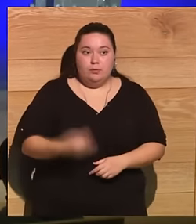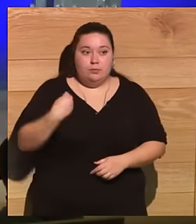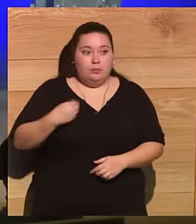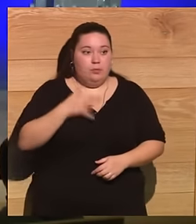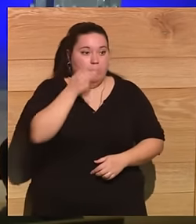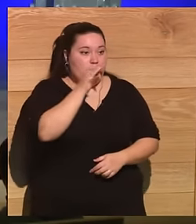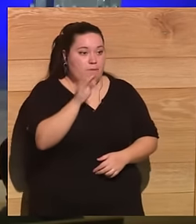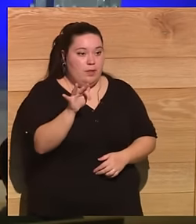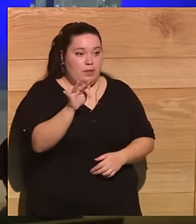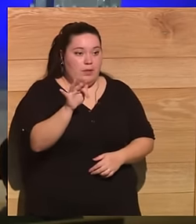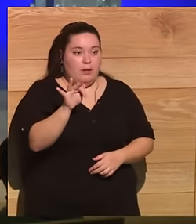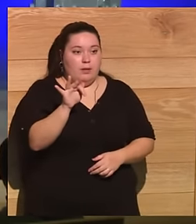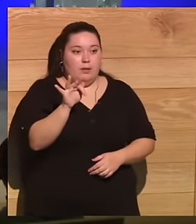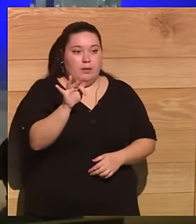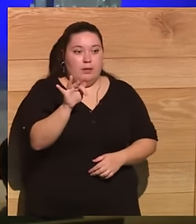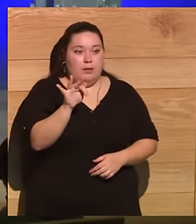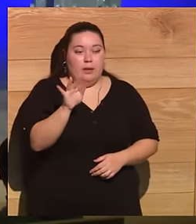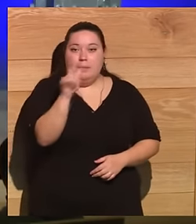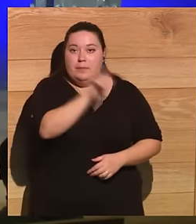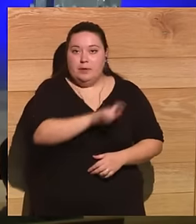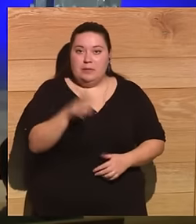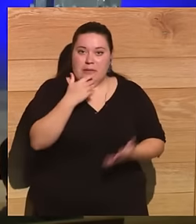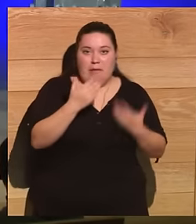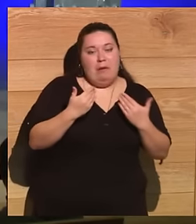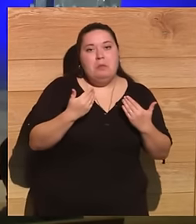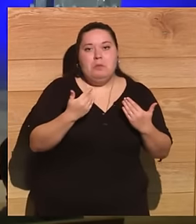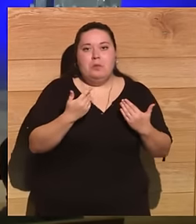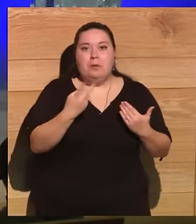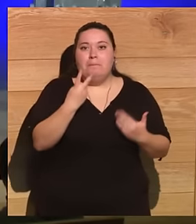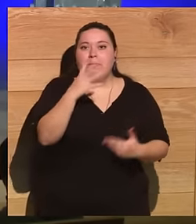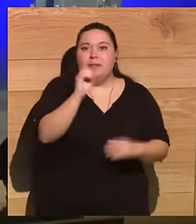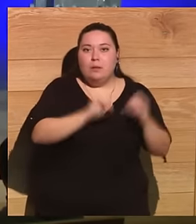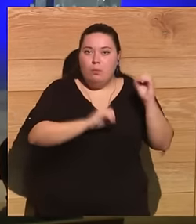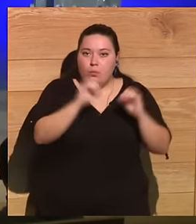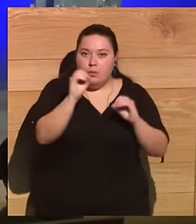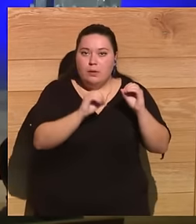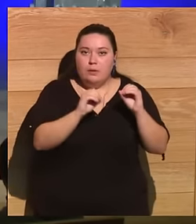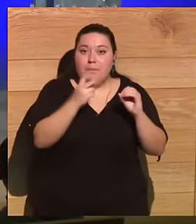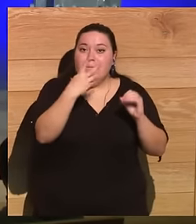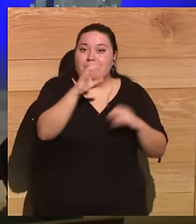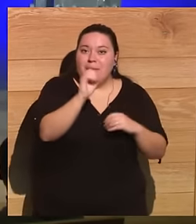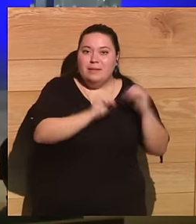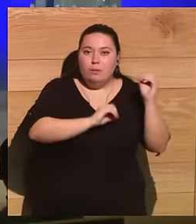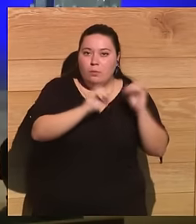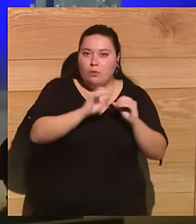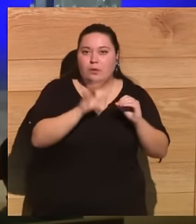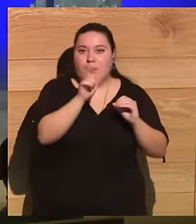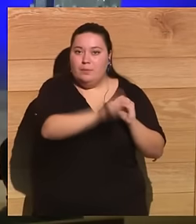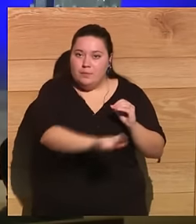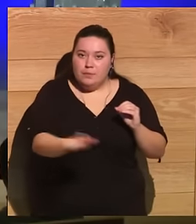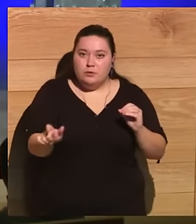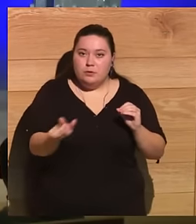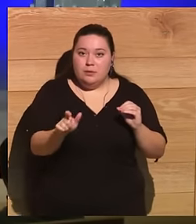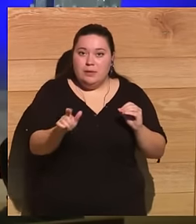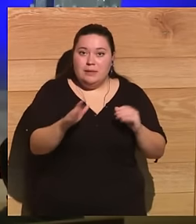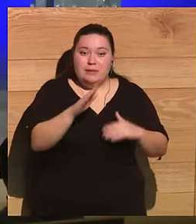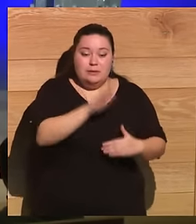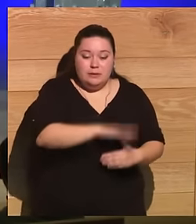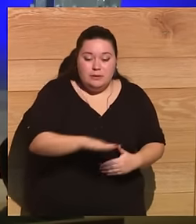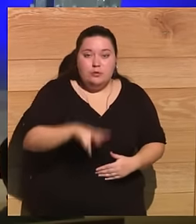de hecho, lo estaba hablando con la gente y demás, el 20%. 20% de los ciudadanos son